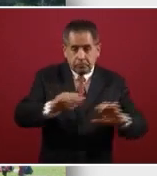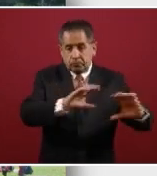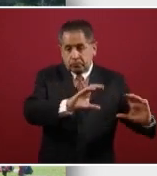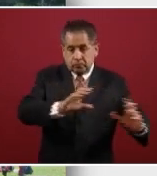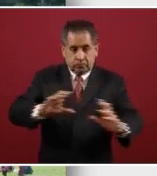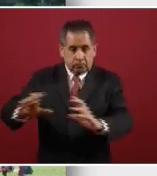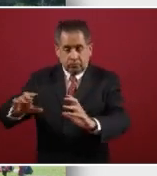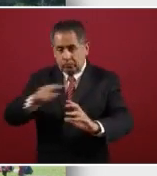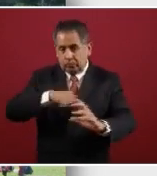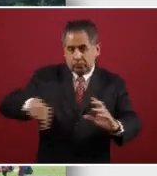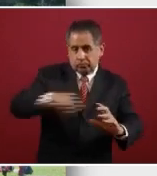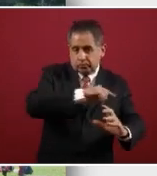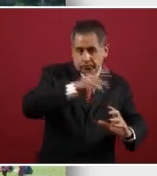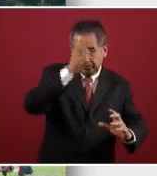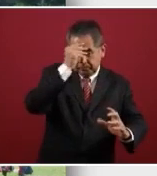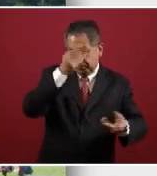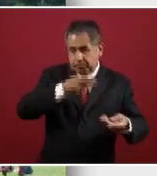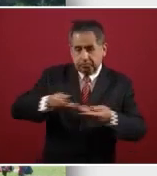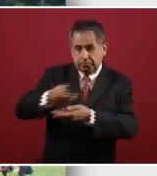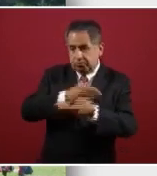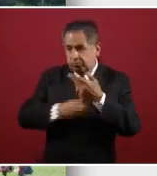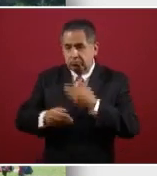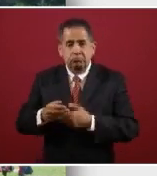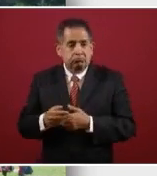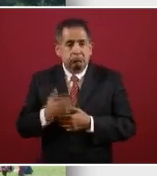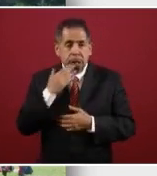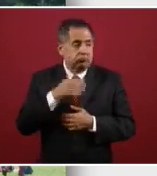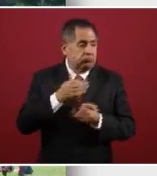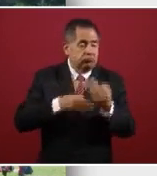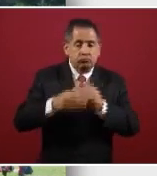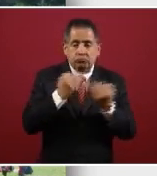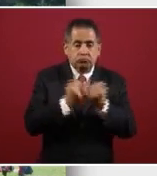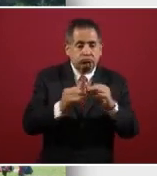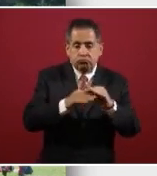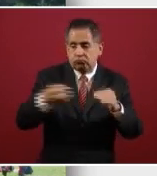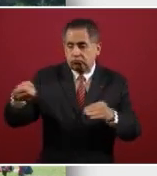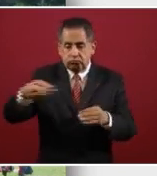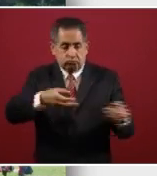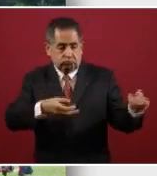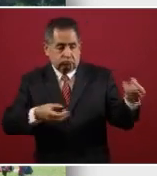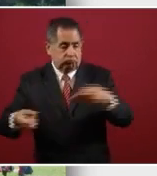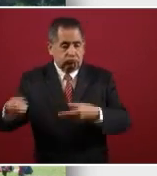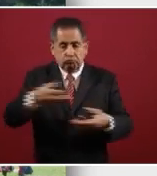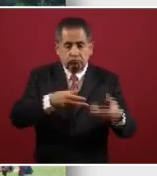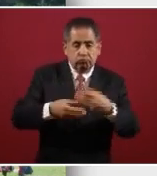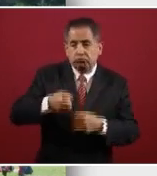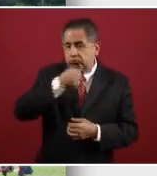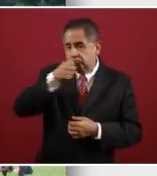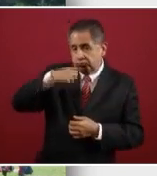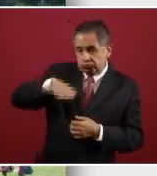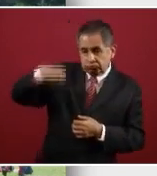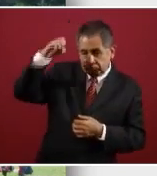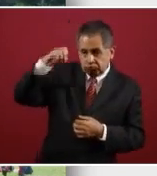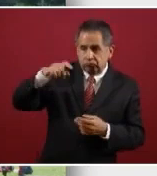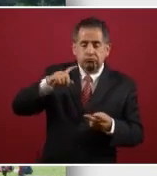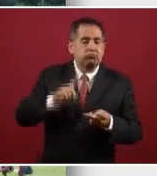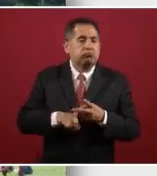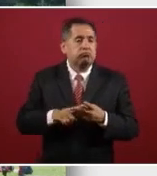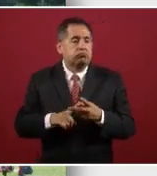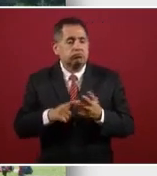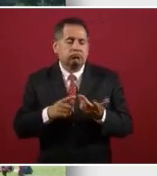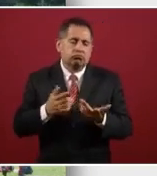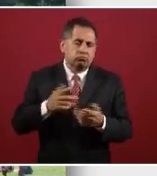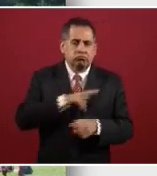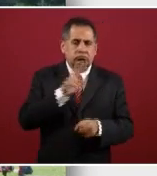aprendizaje campesino es ese diálogo horizontal de saberes entre gente adulta, entre gente